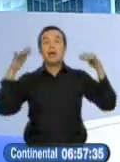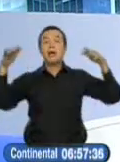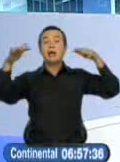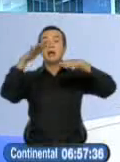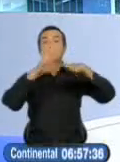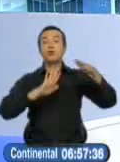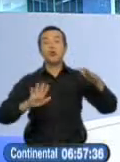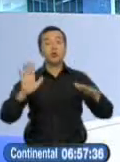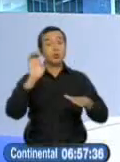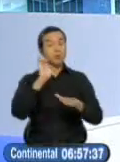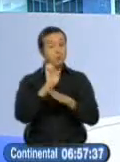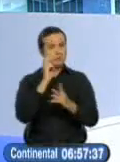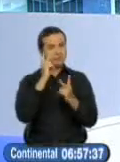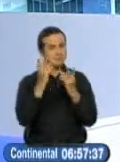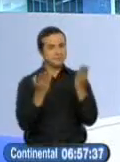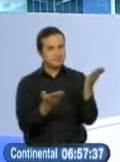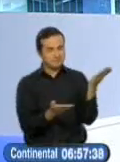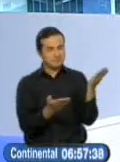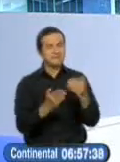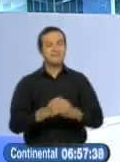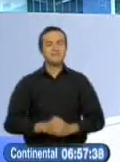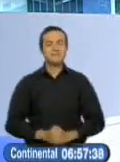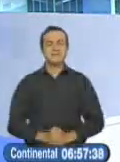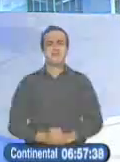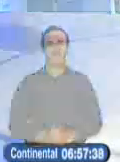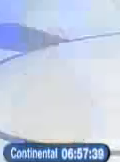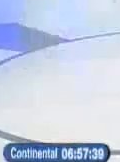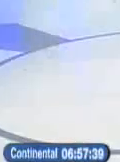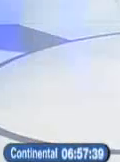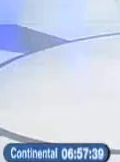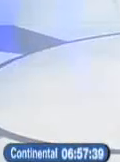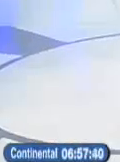tiempo en cada una de nuestras ciudades. Excelente jornada.